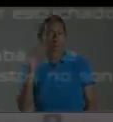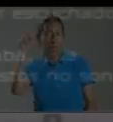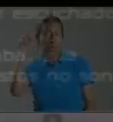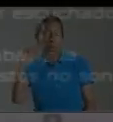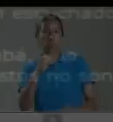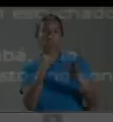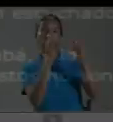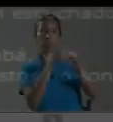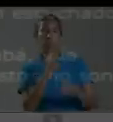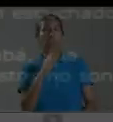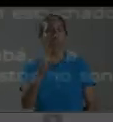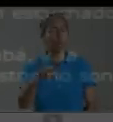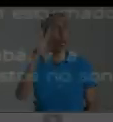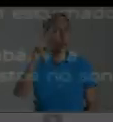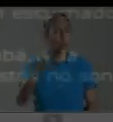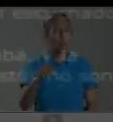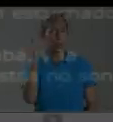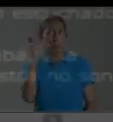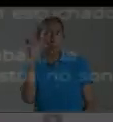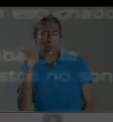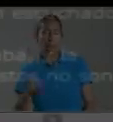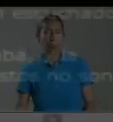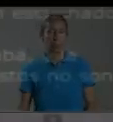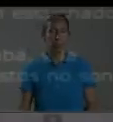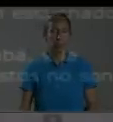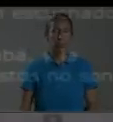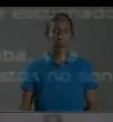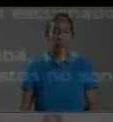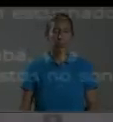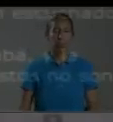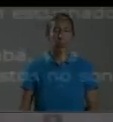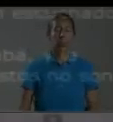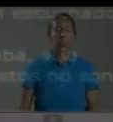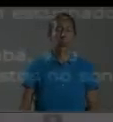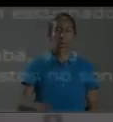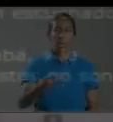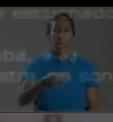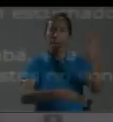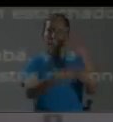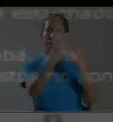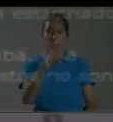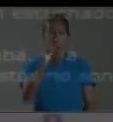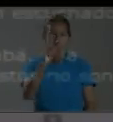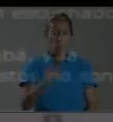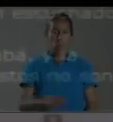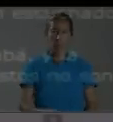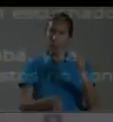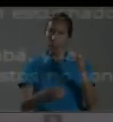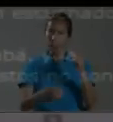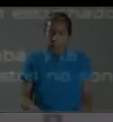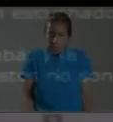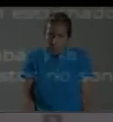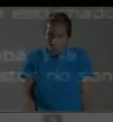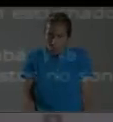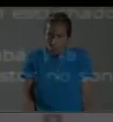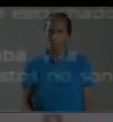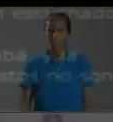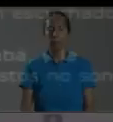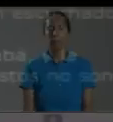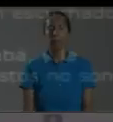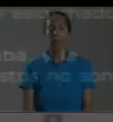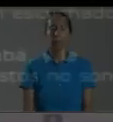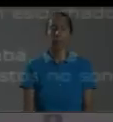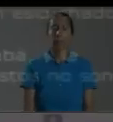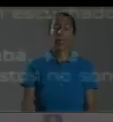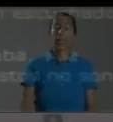escucharemos. Así que, por lo tanto, viene un castigo. Pero el asunto es que desde el